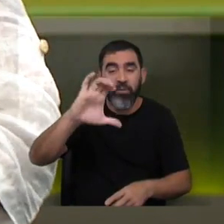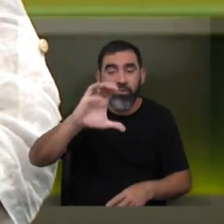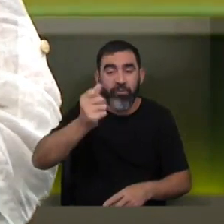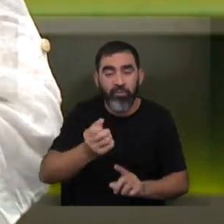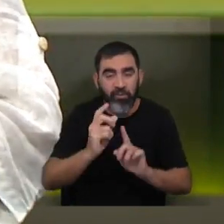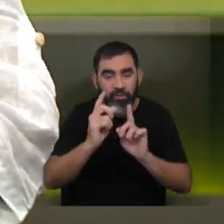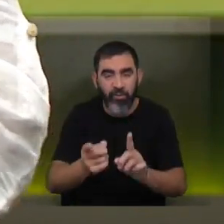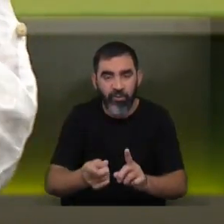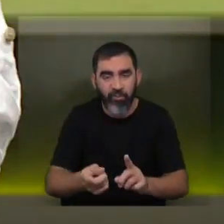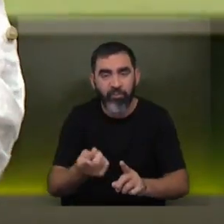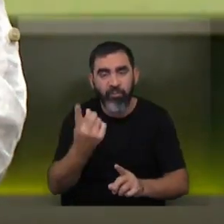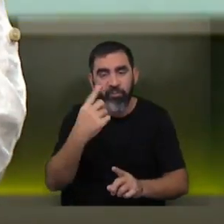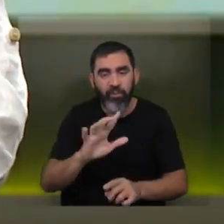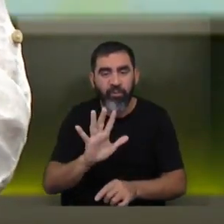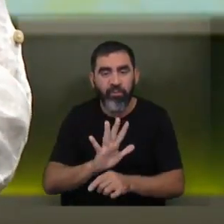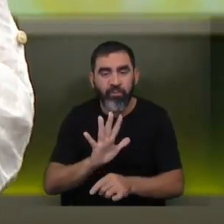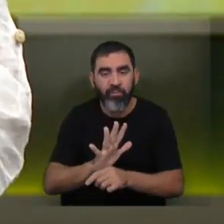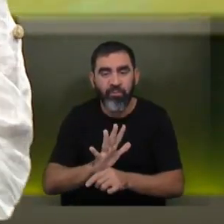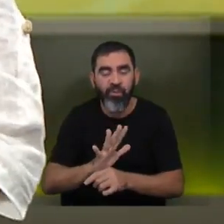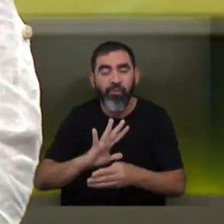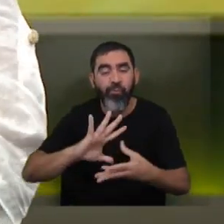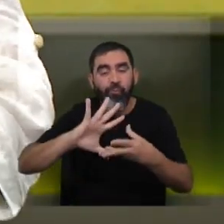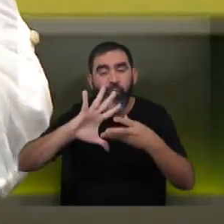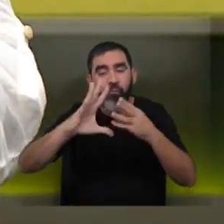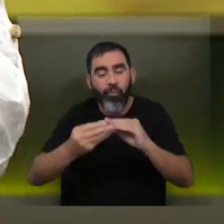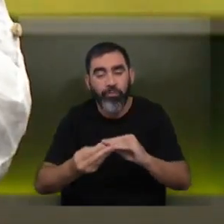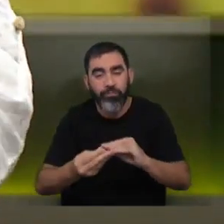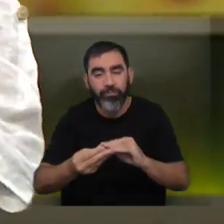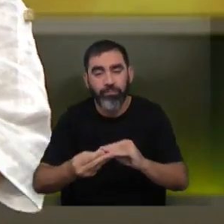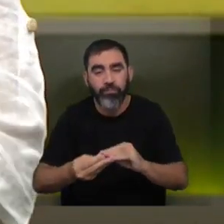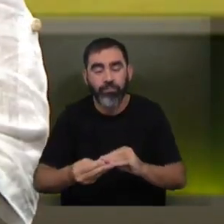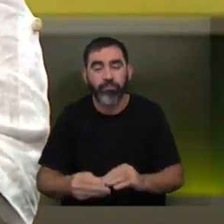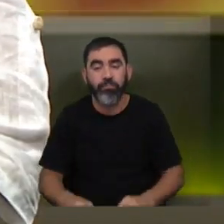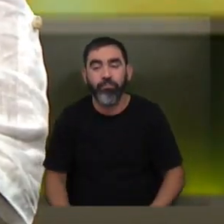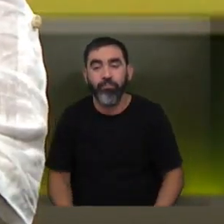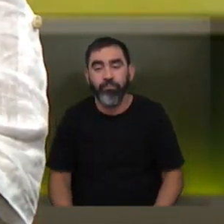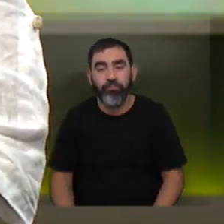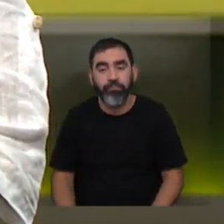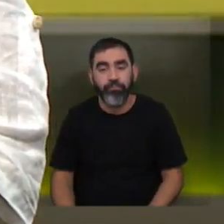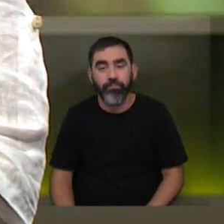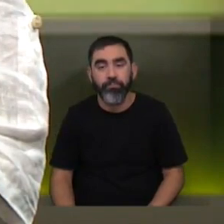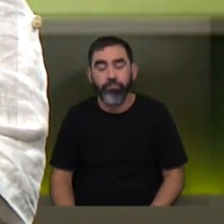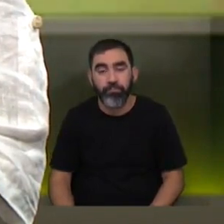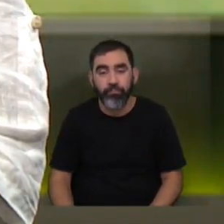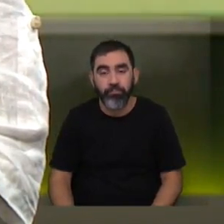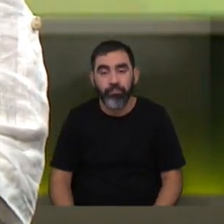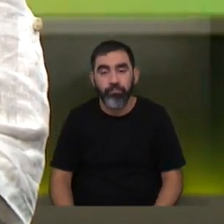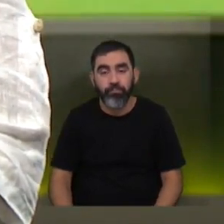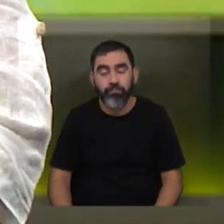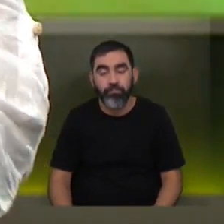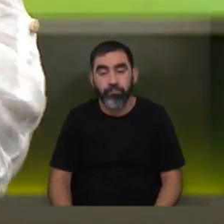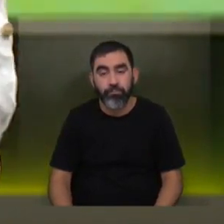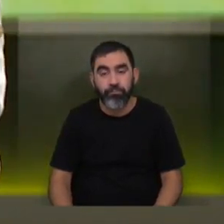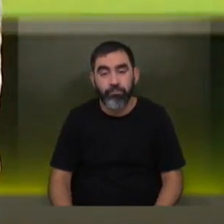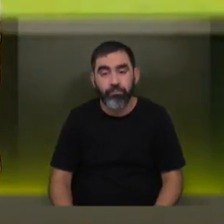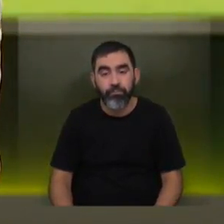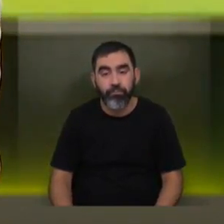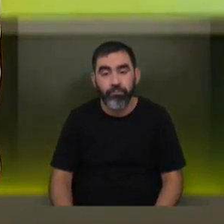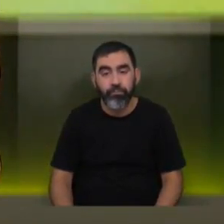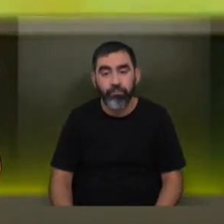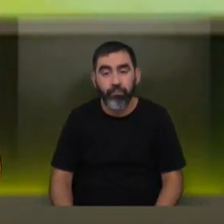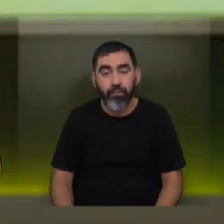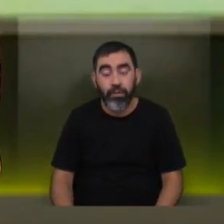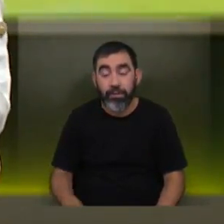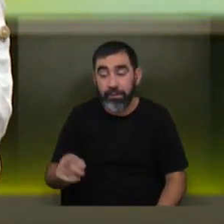pero como una herramienta, no como un fin, digamos. Correcto. La transgénesis no nos permite